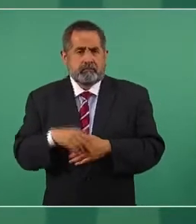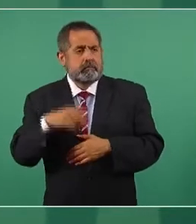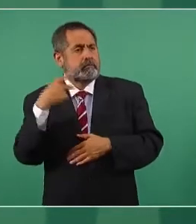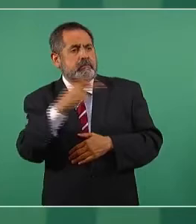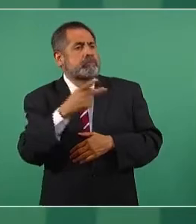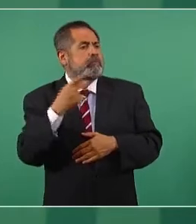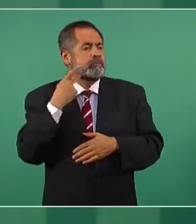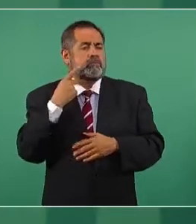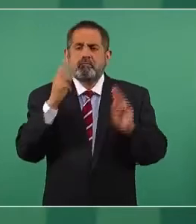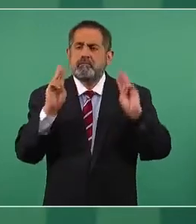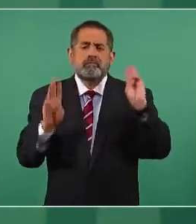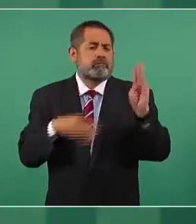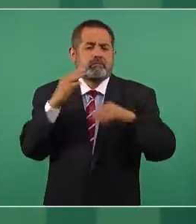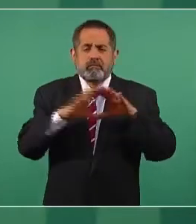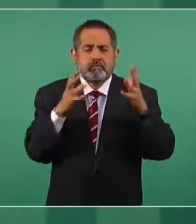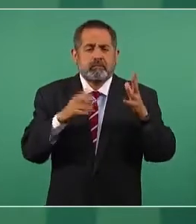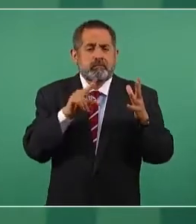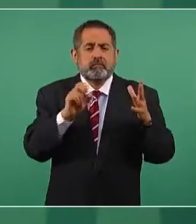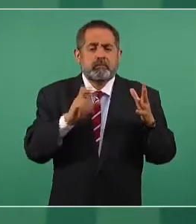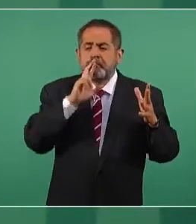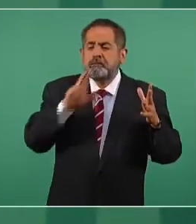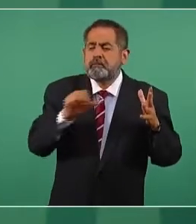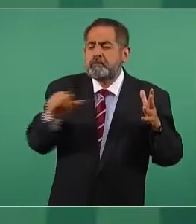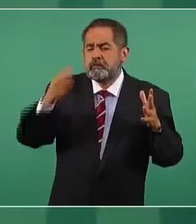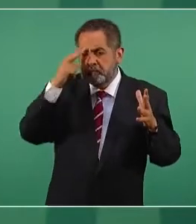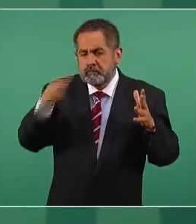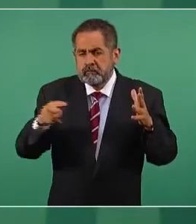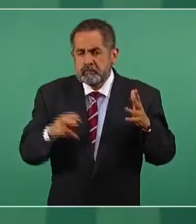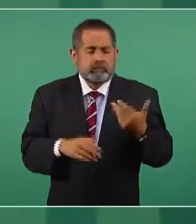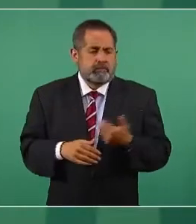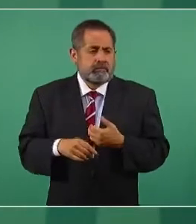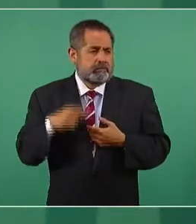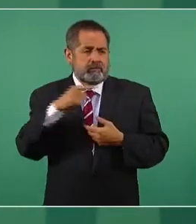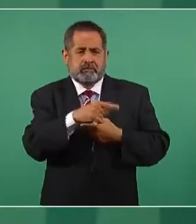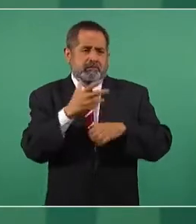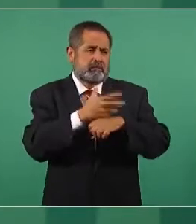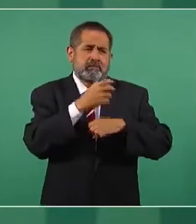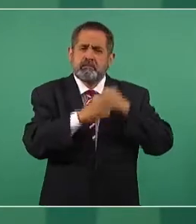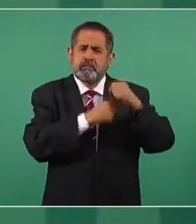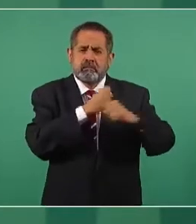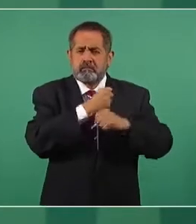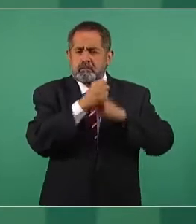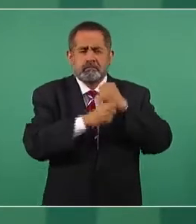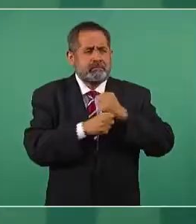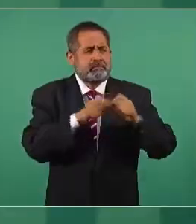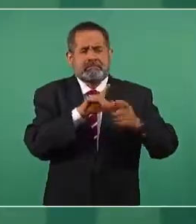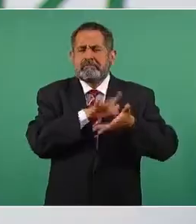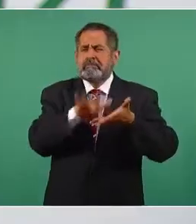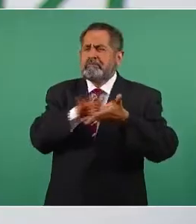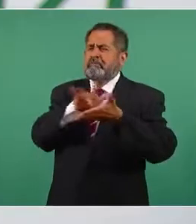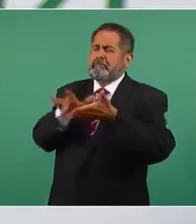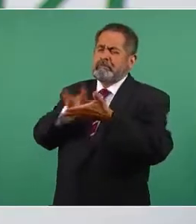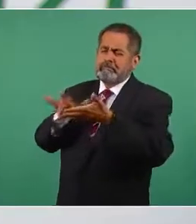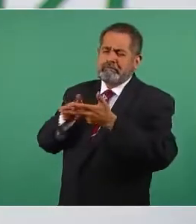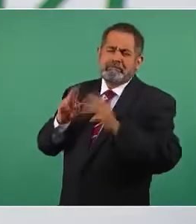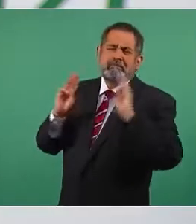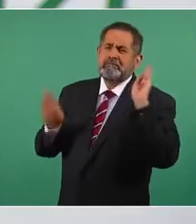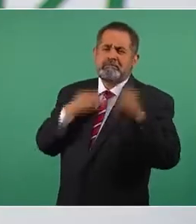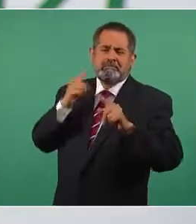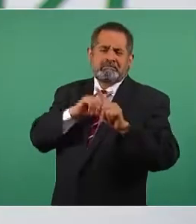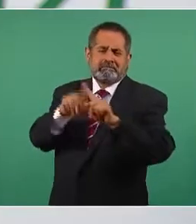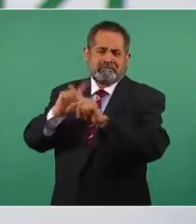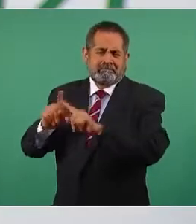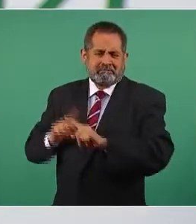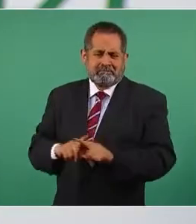el mundo, que tiene que ver con lo que Estados Unidos ha hecho durante muchos años, que es apoyar a muy diversas organizaciones a través de